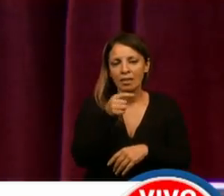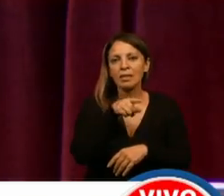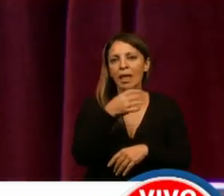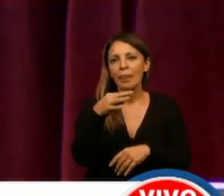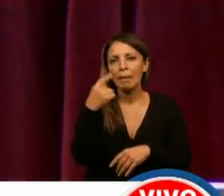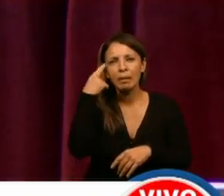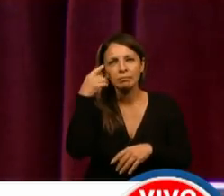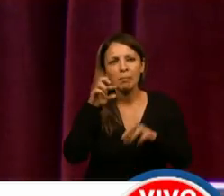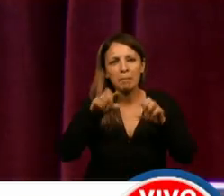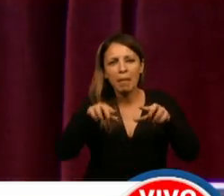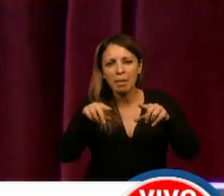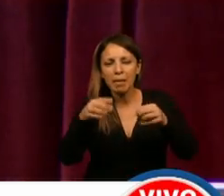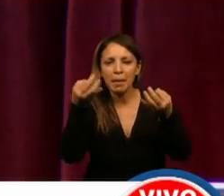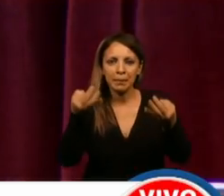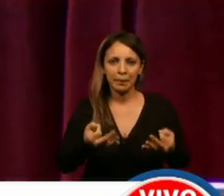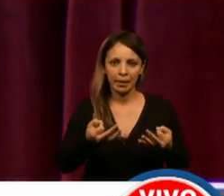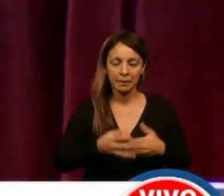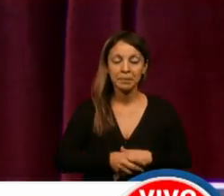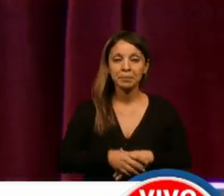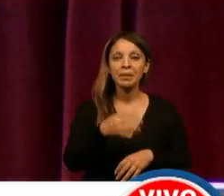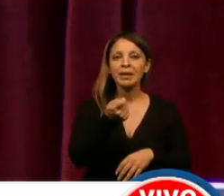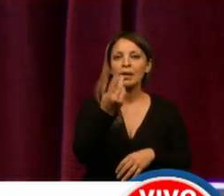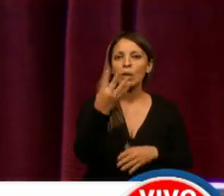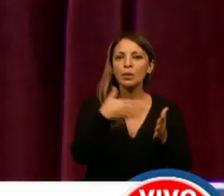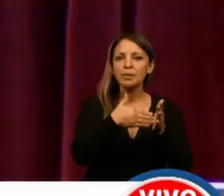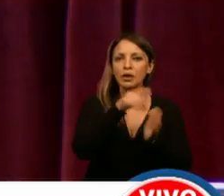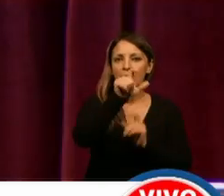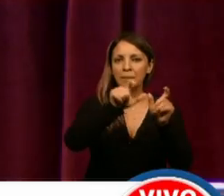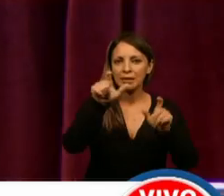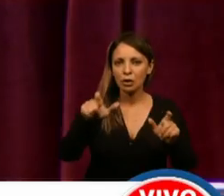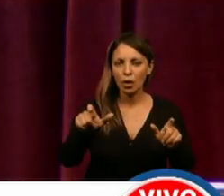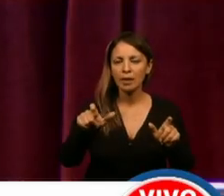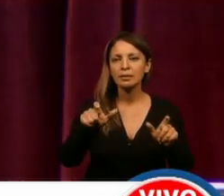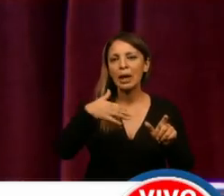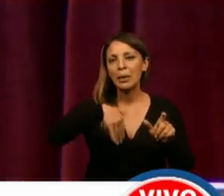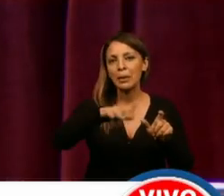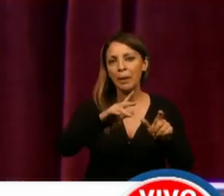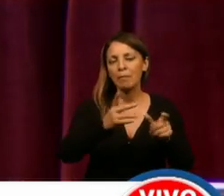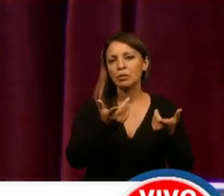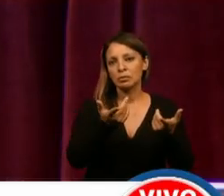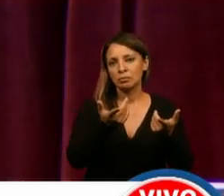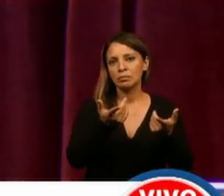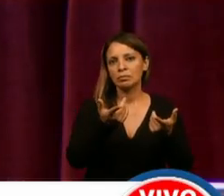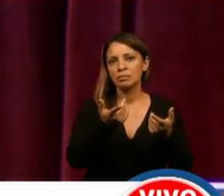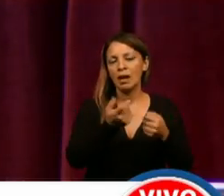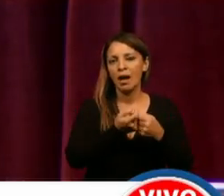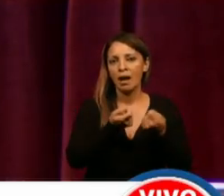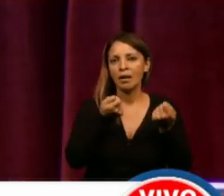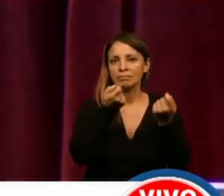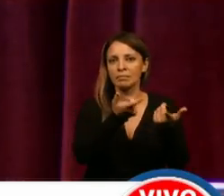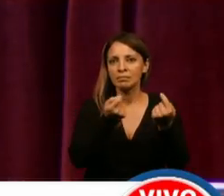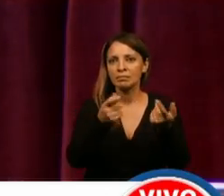estratégico no esos casi 4 millones de compatriotas que vamos a ser parte de este nuevo criterio